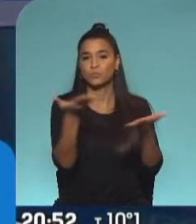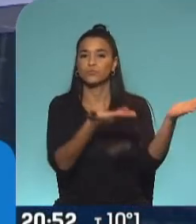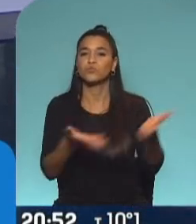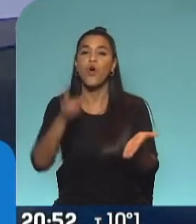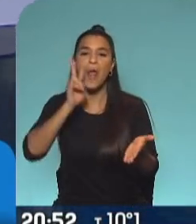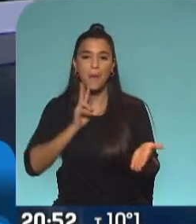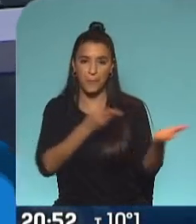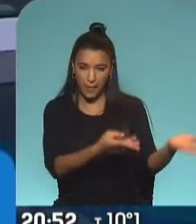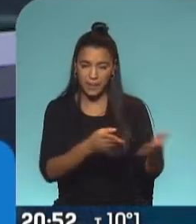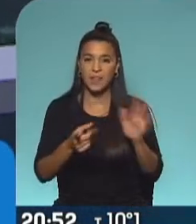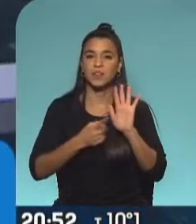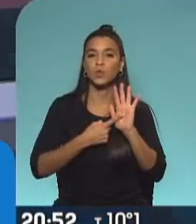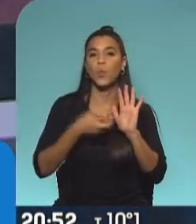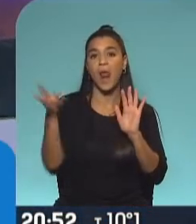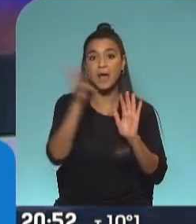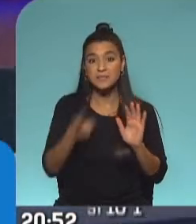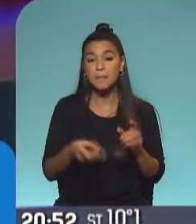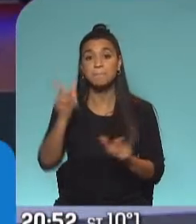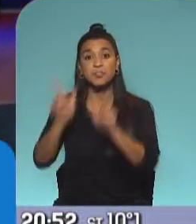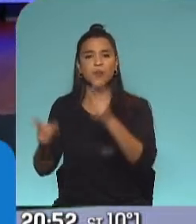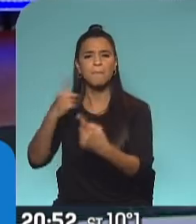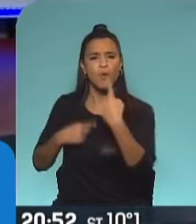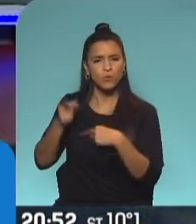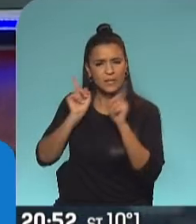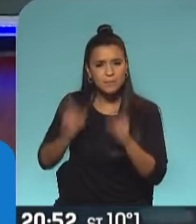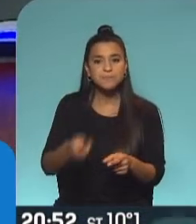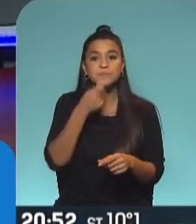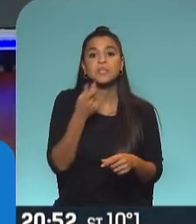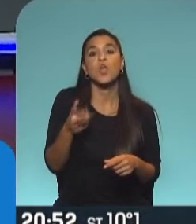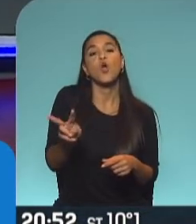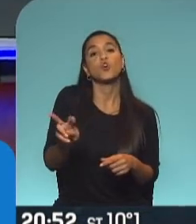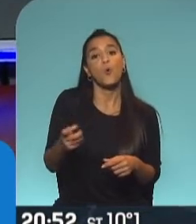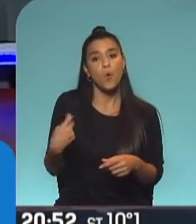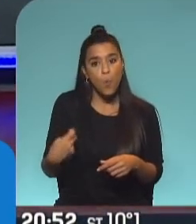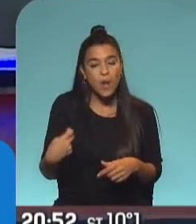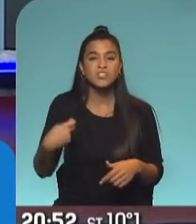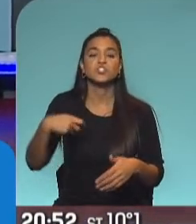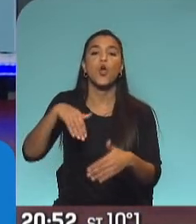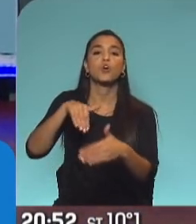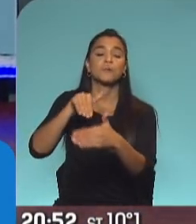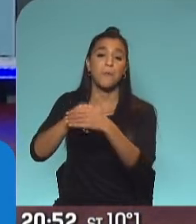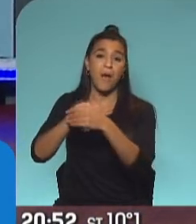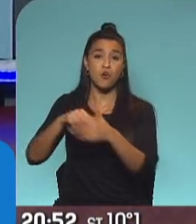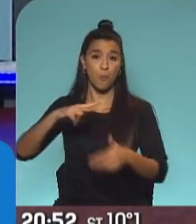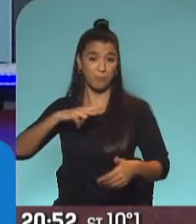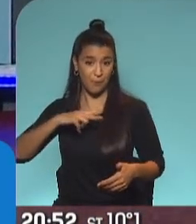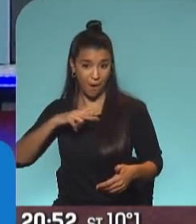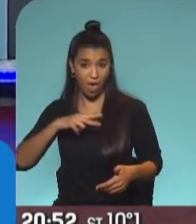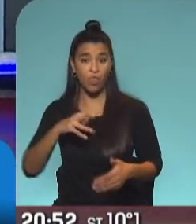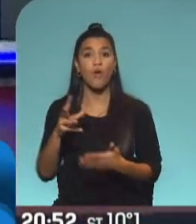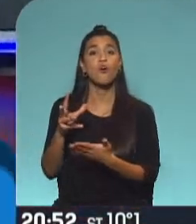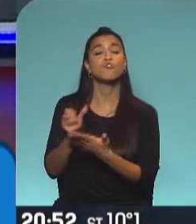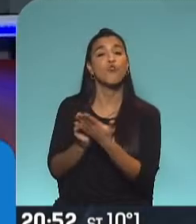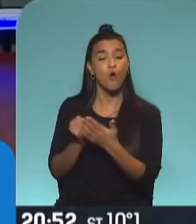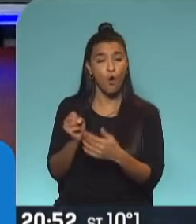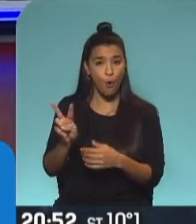de ANSES, y la gente nos ha preguntado lo siguiente también: si cobra la jubilación en un cajero de un banco privado, ¿le cobran